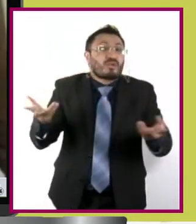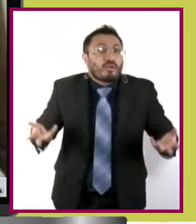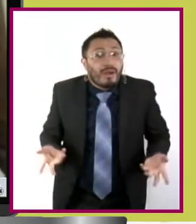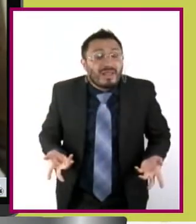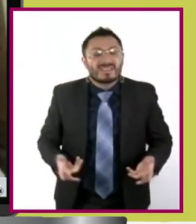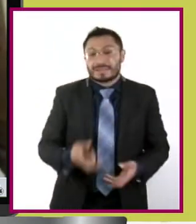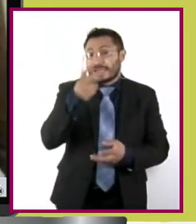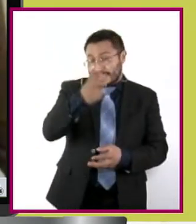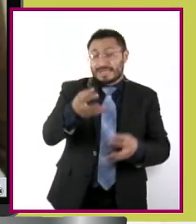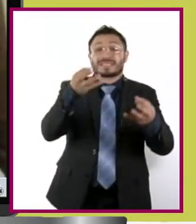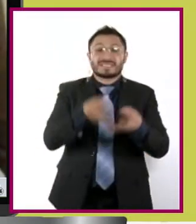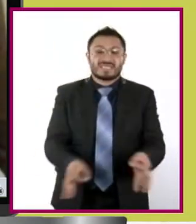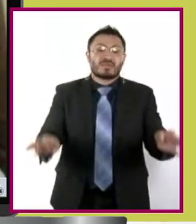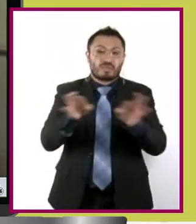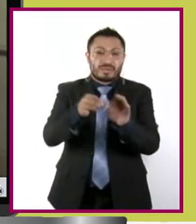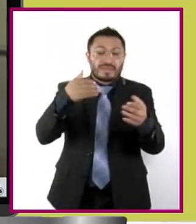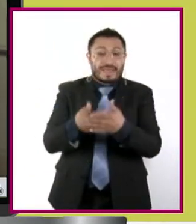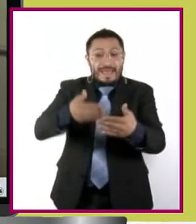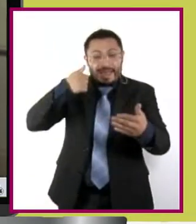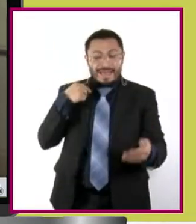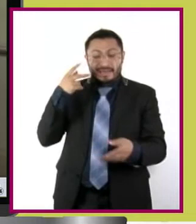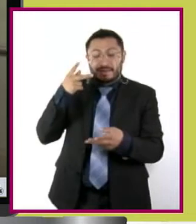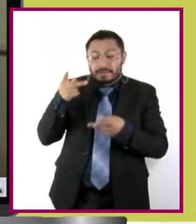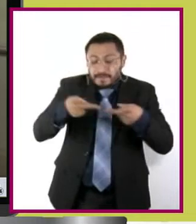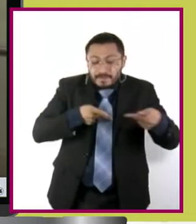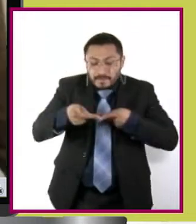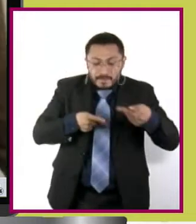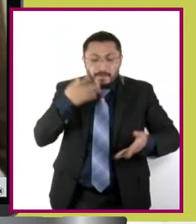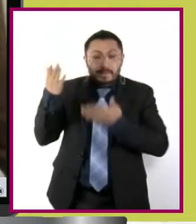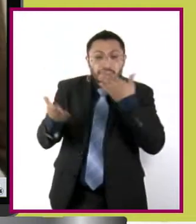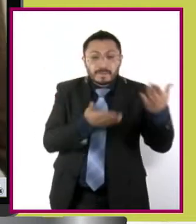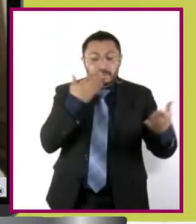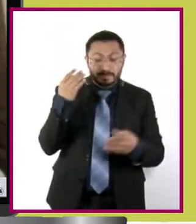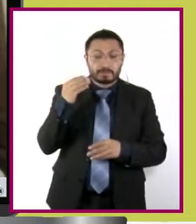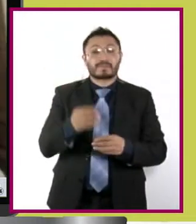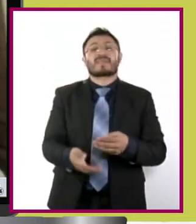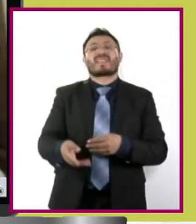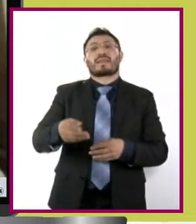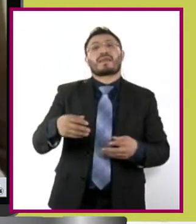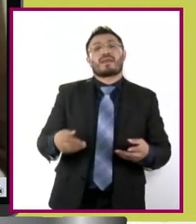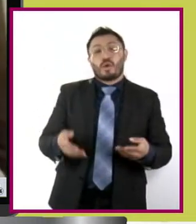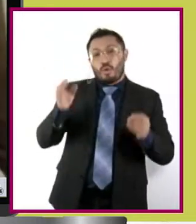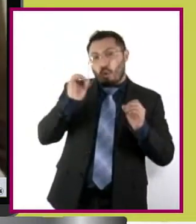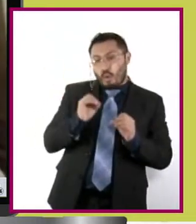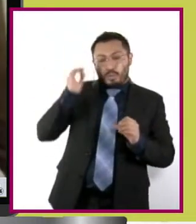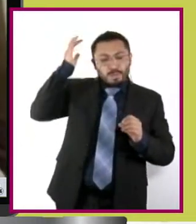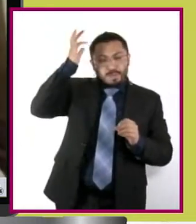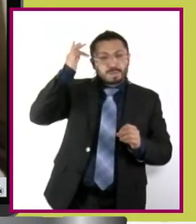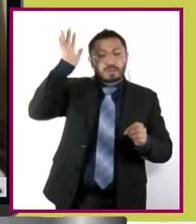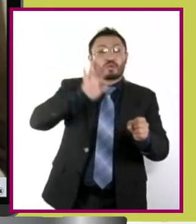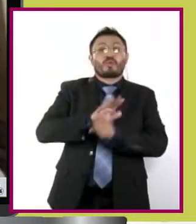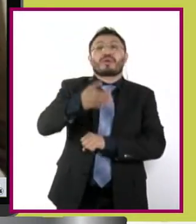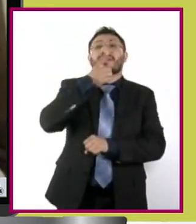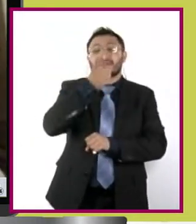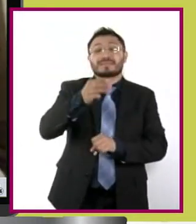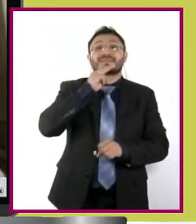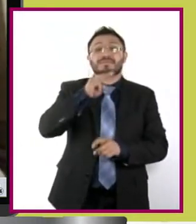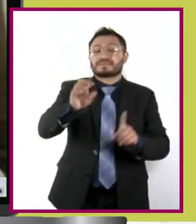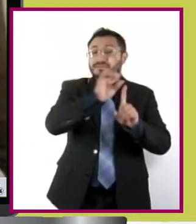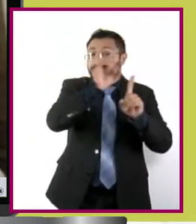sí es importante la preparación previa y tener nuestro mensaje estructurado. Eso sí